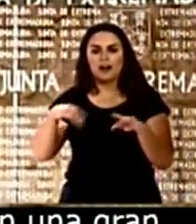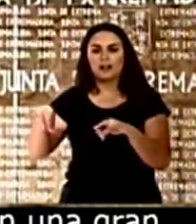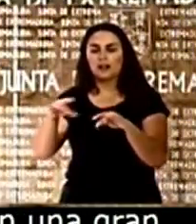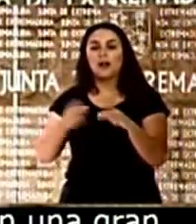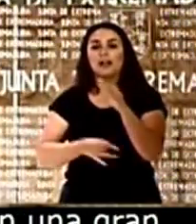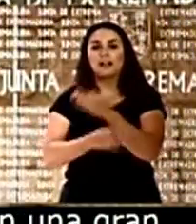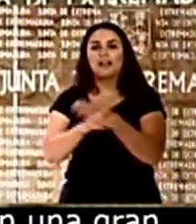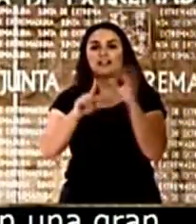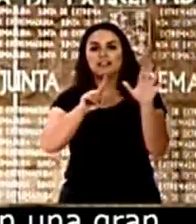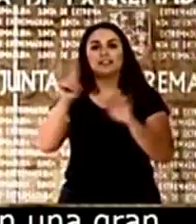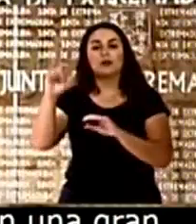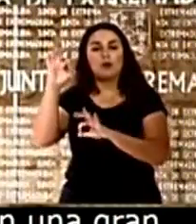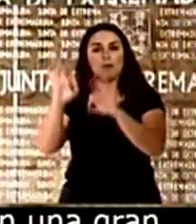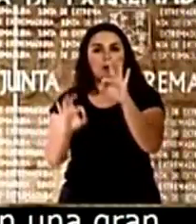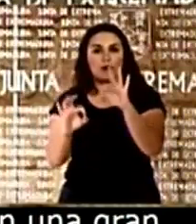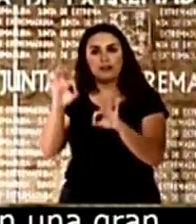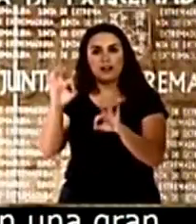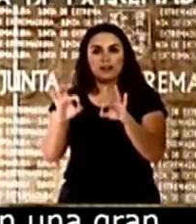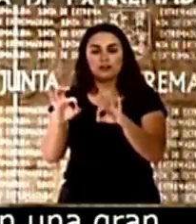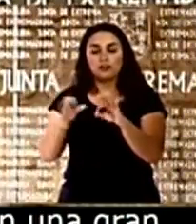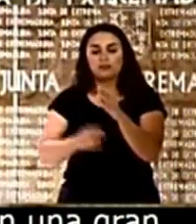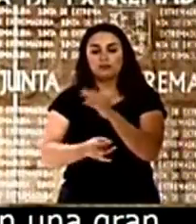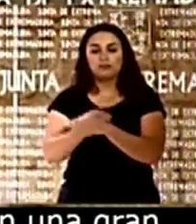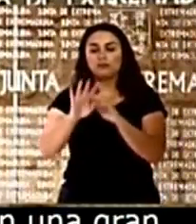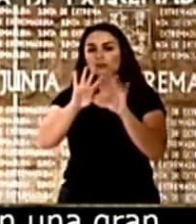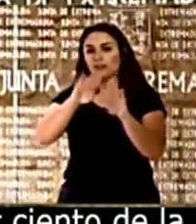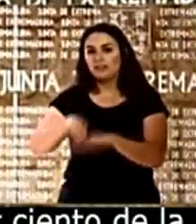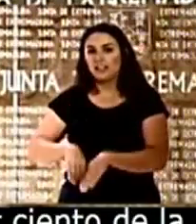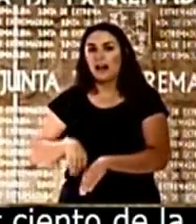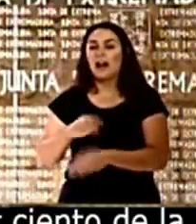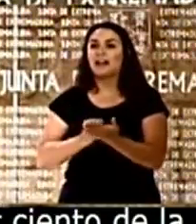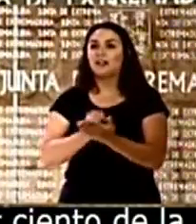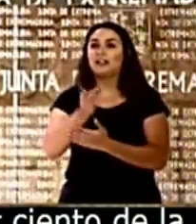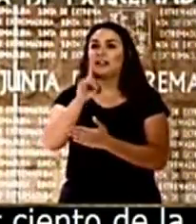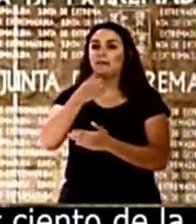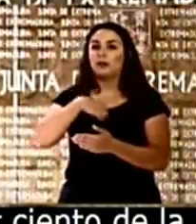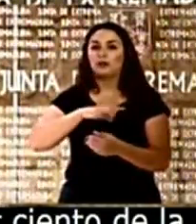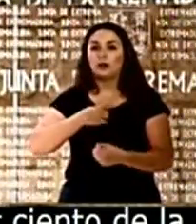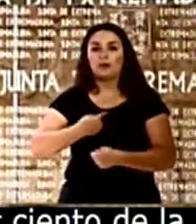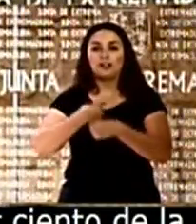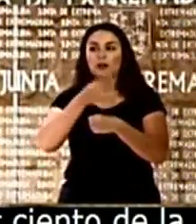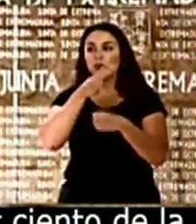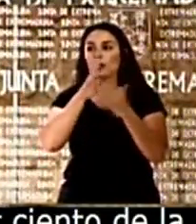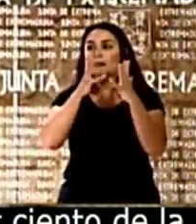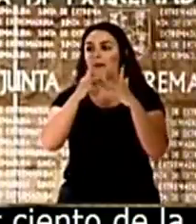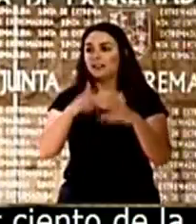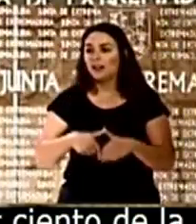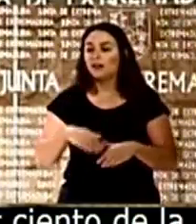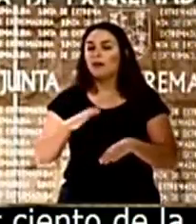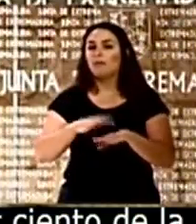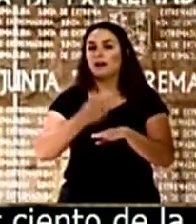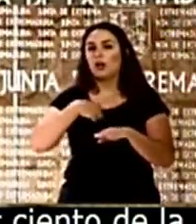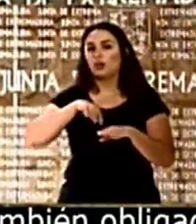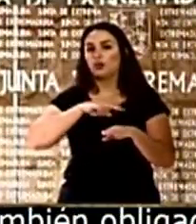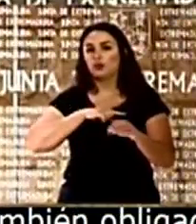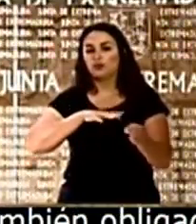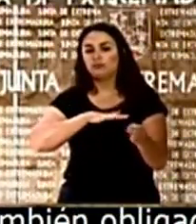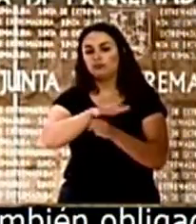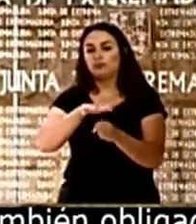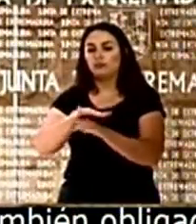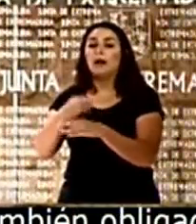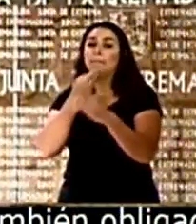el 61% de la producción final agrícola y, por tanto, estamos también obligados como Administración a dar respuesta a la modernización y